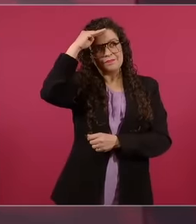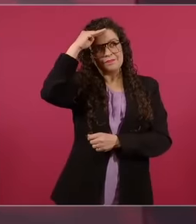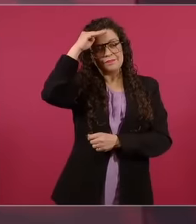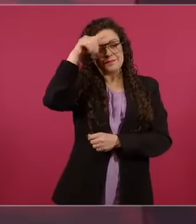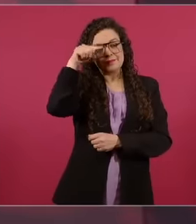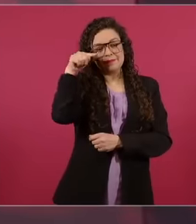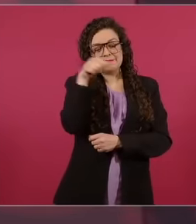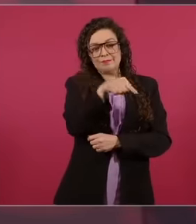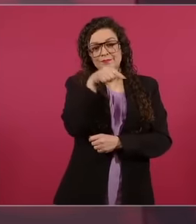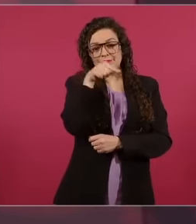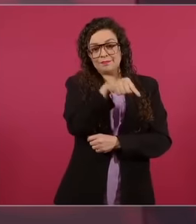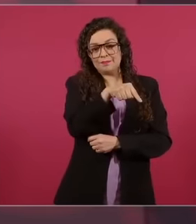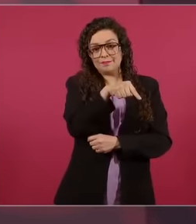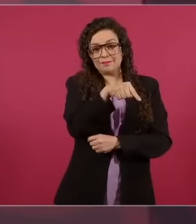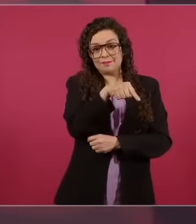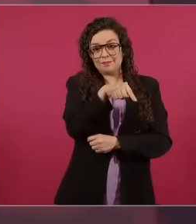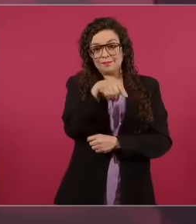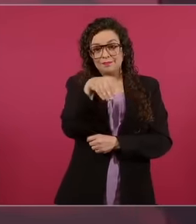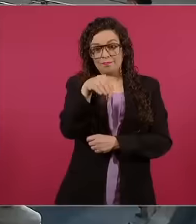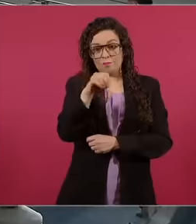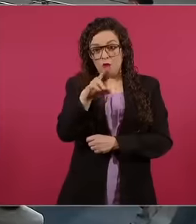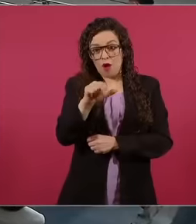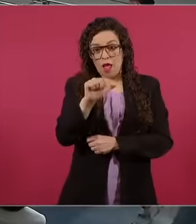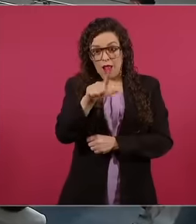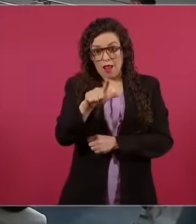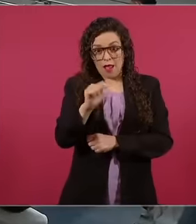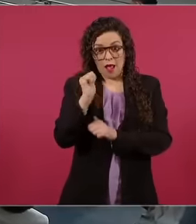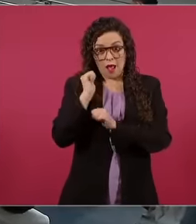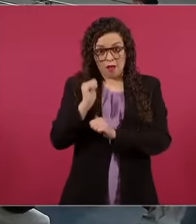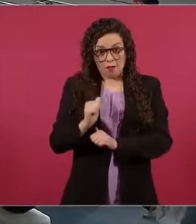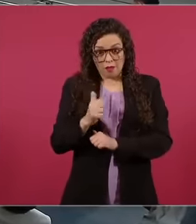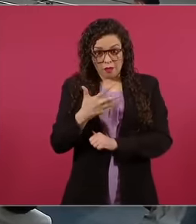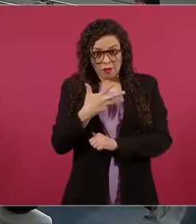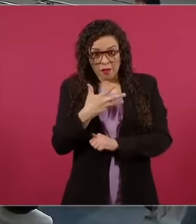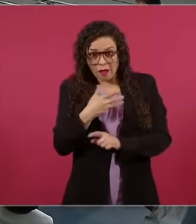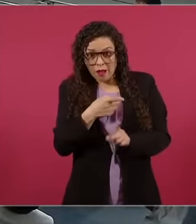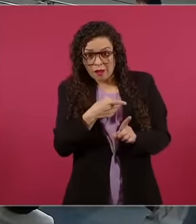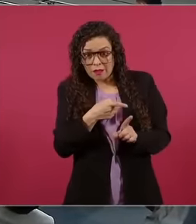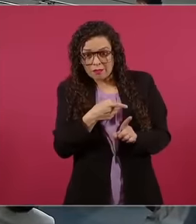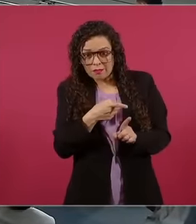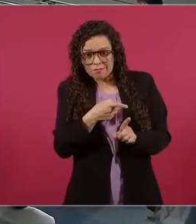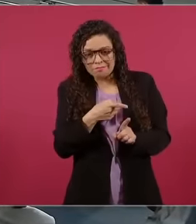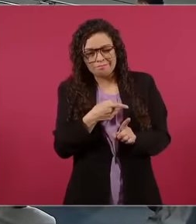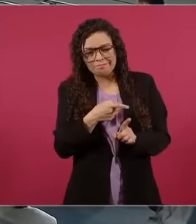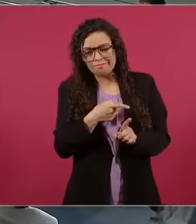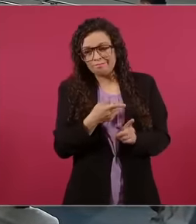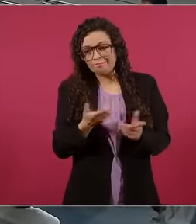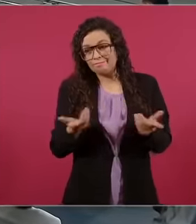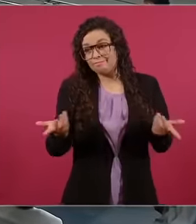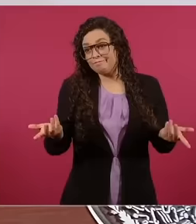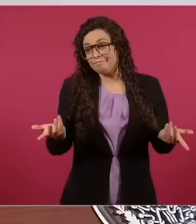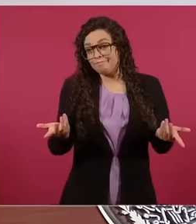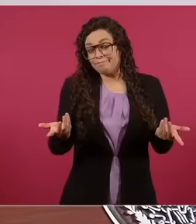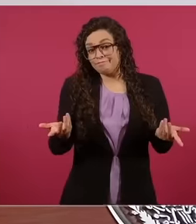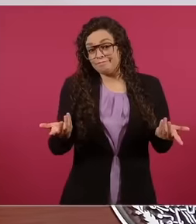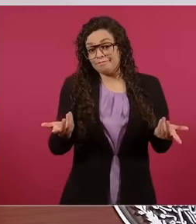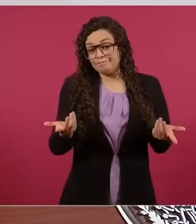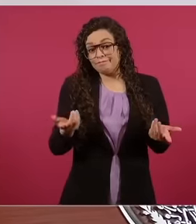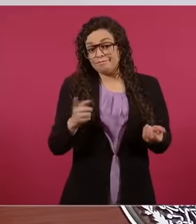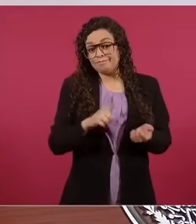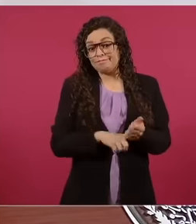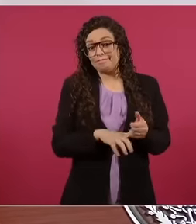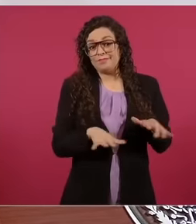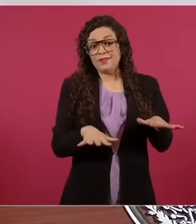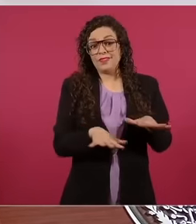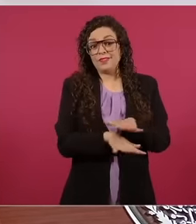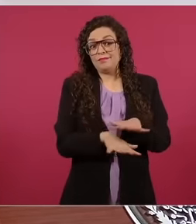moral, de autoridad tiene un presidente de un partido que